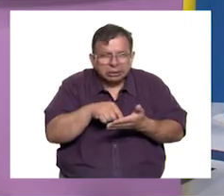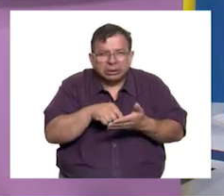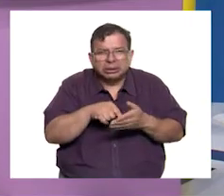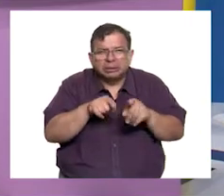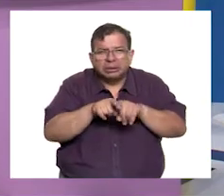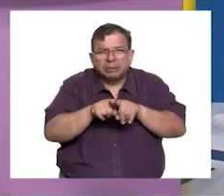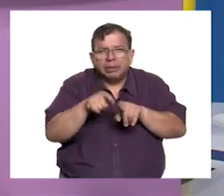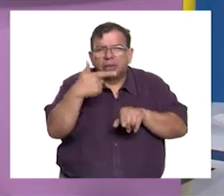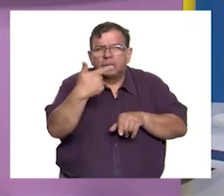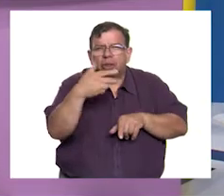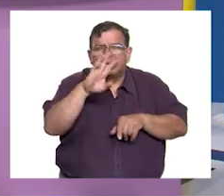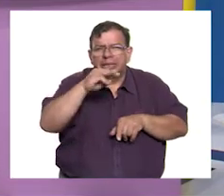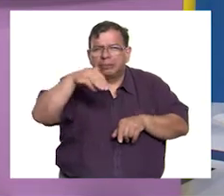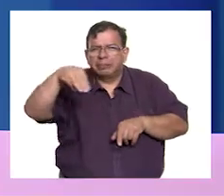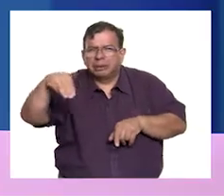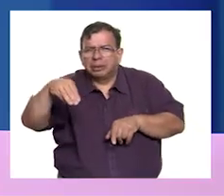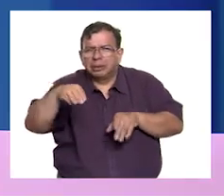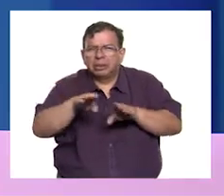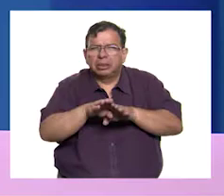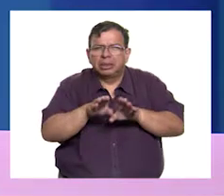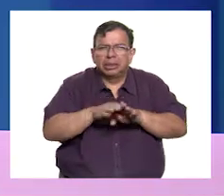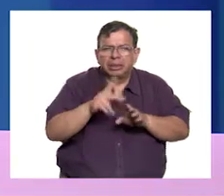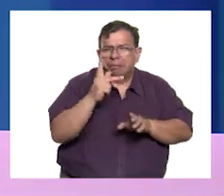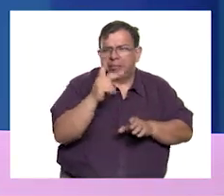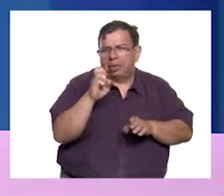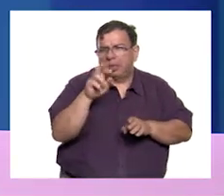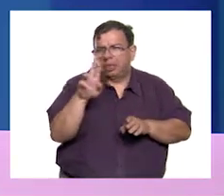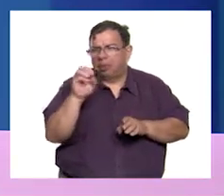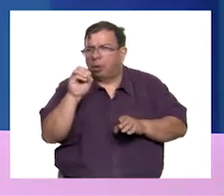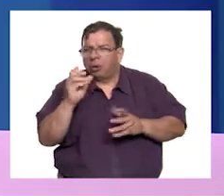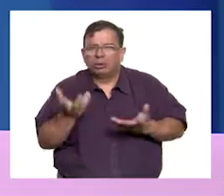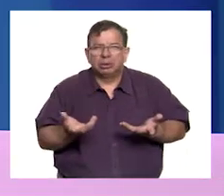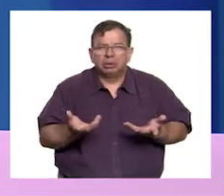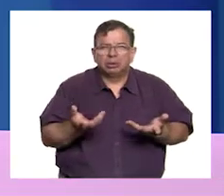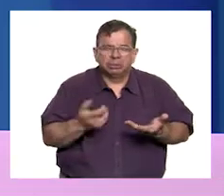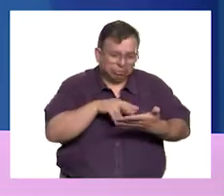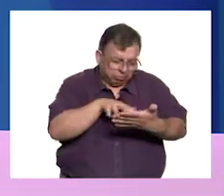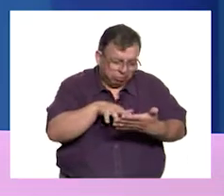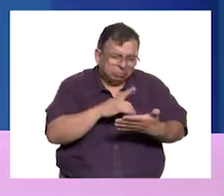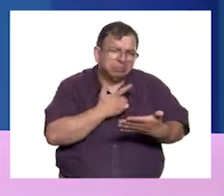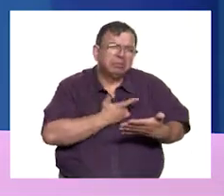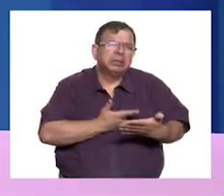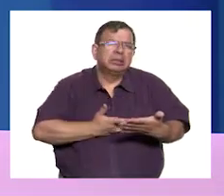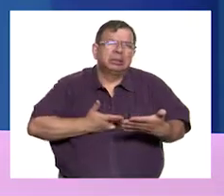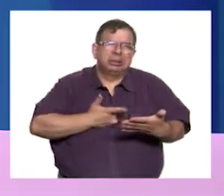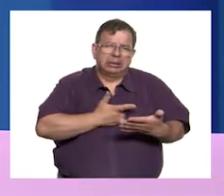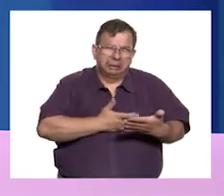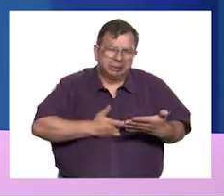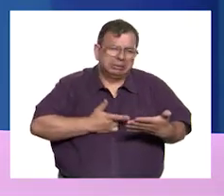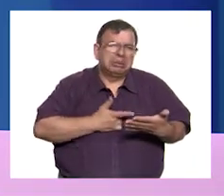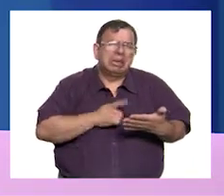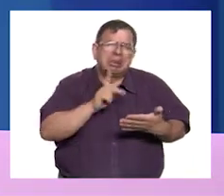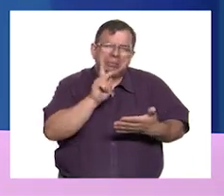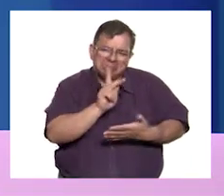hermanos Grimm y de Charles Perrault que me gustaron mucho y se parecen un